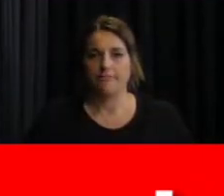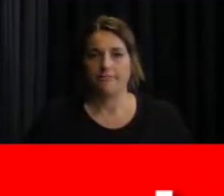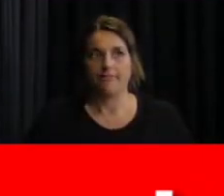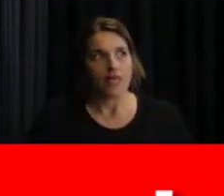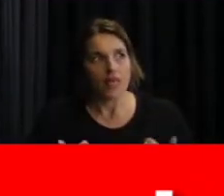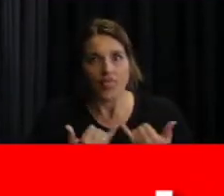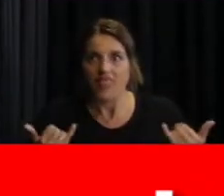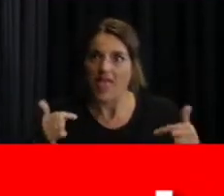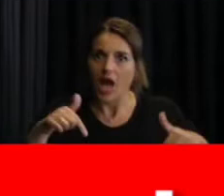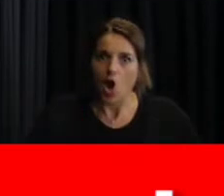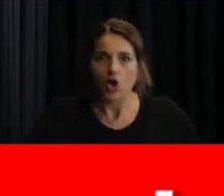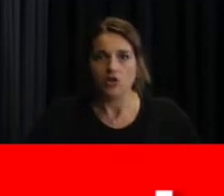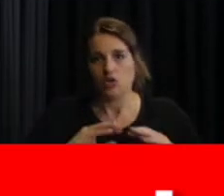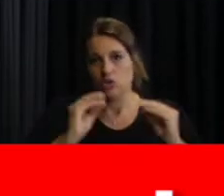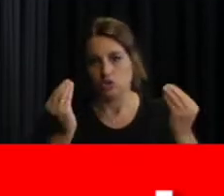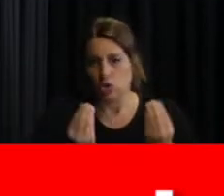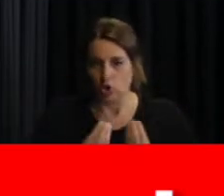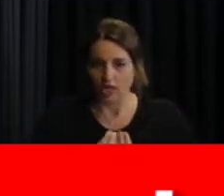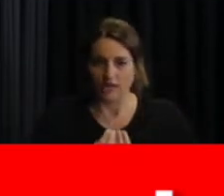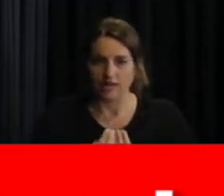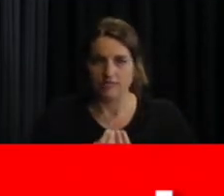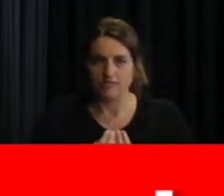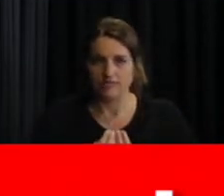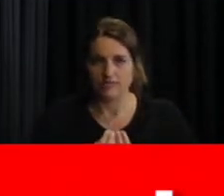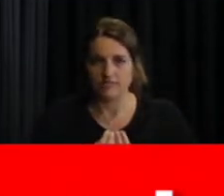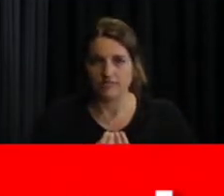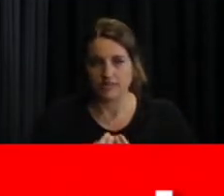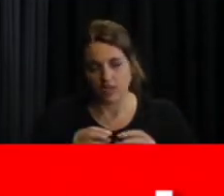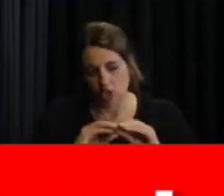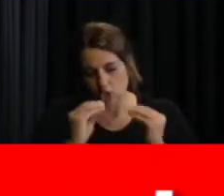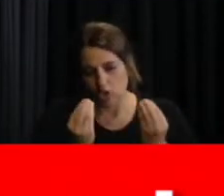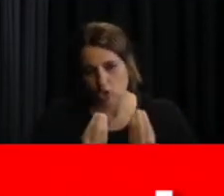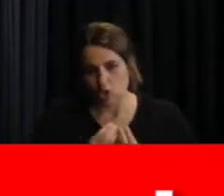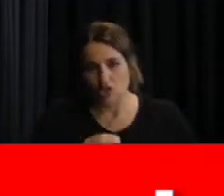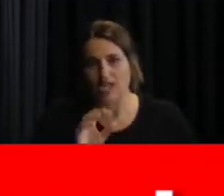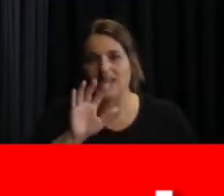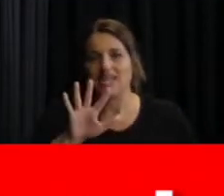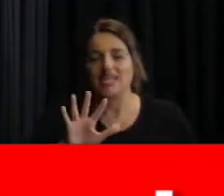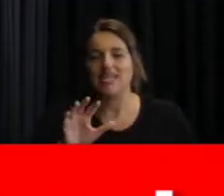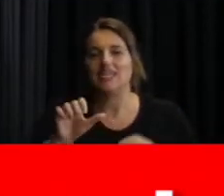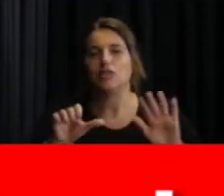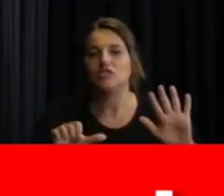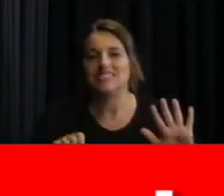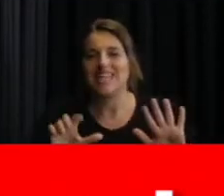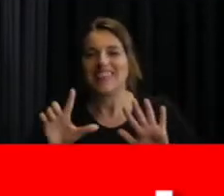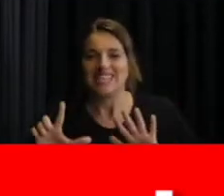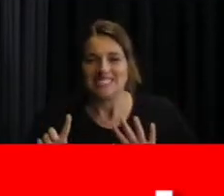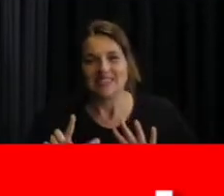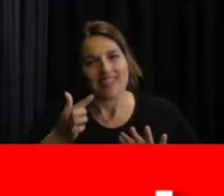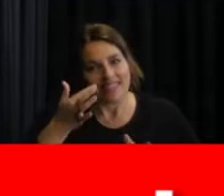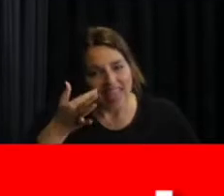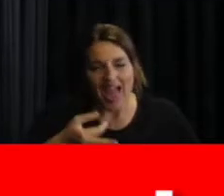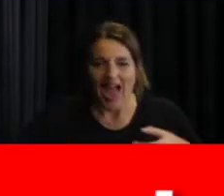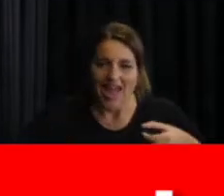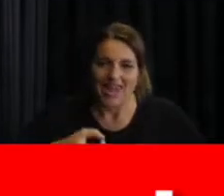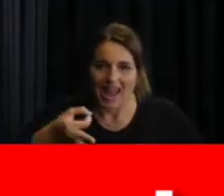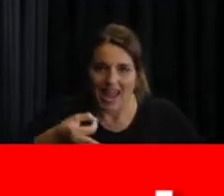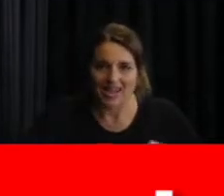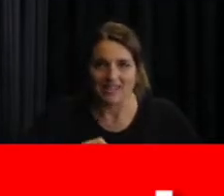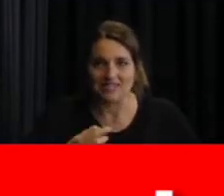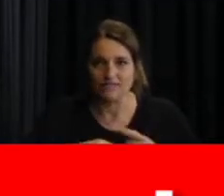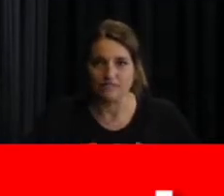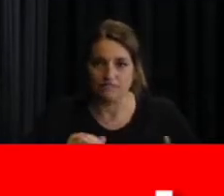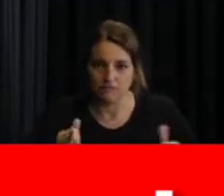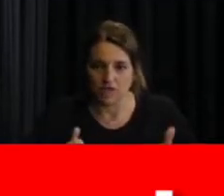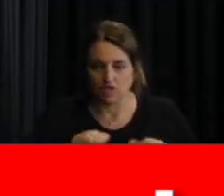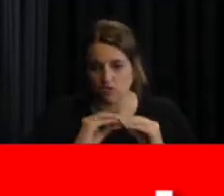en el día de hoy se hicieron se procesaron 567 analysis de los